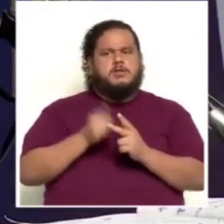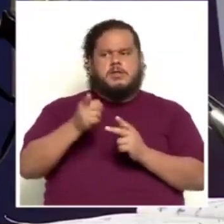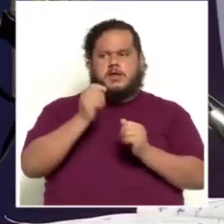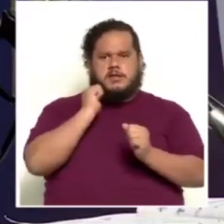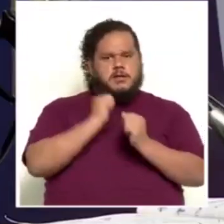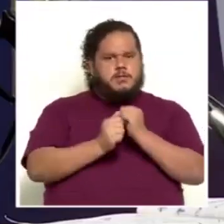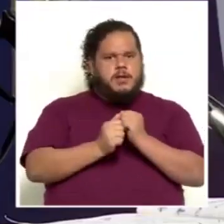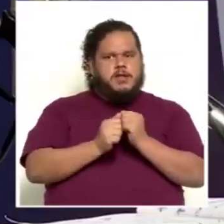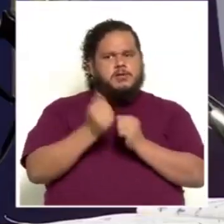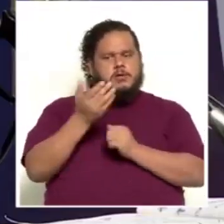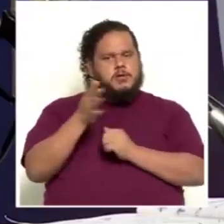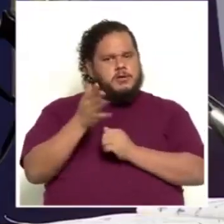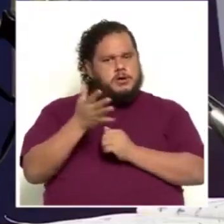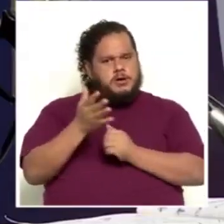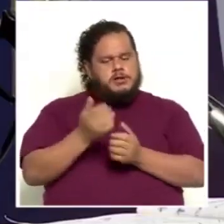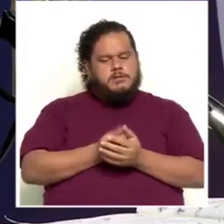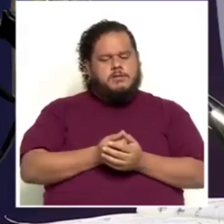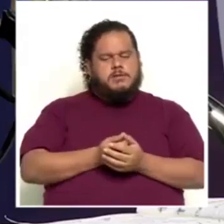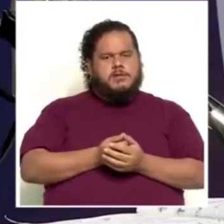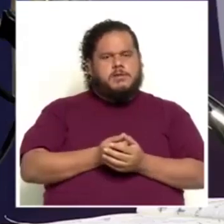paso relativamente